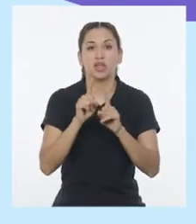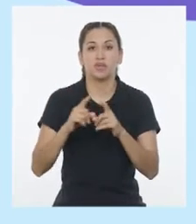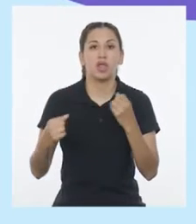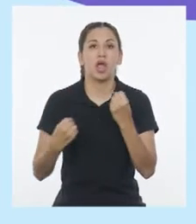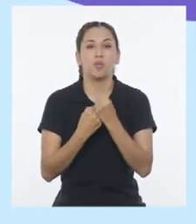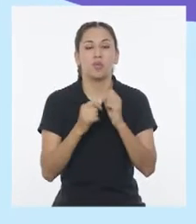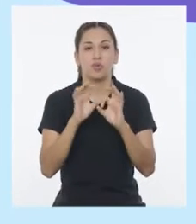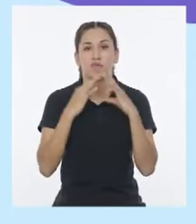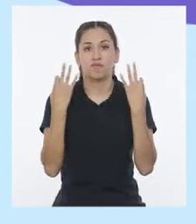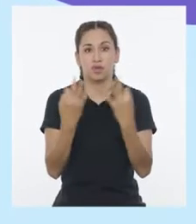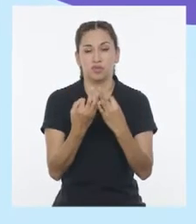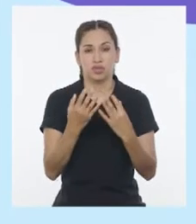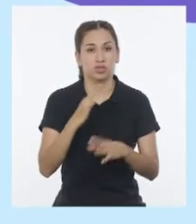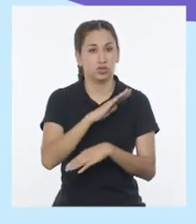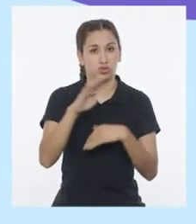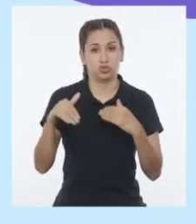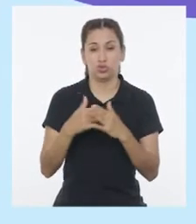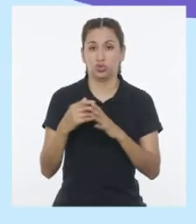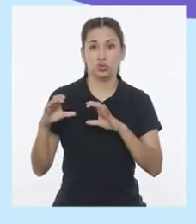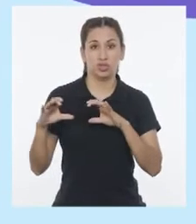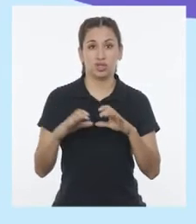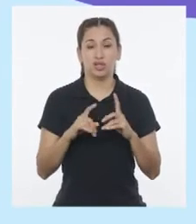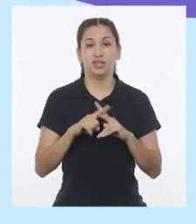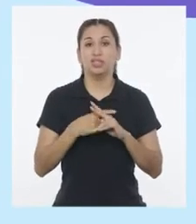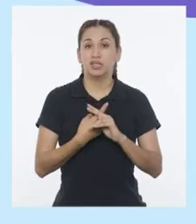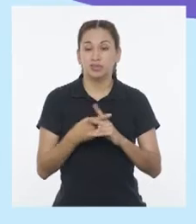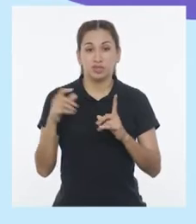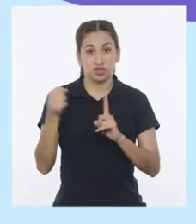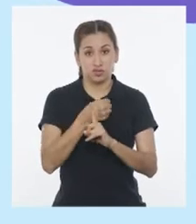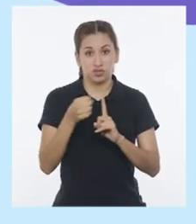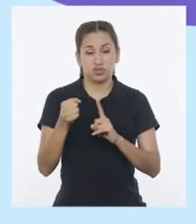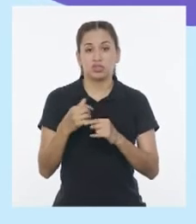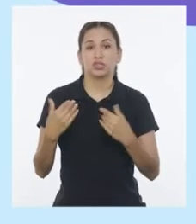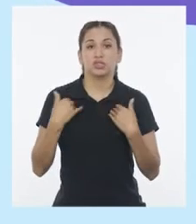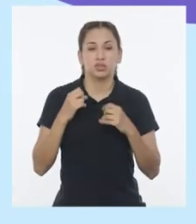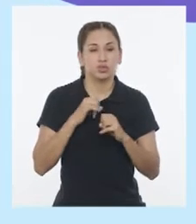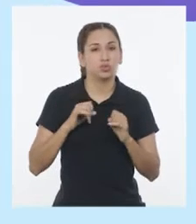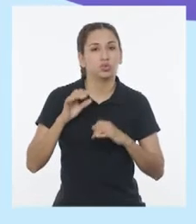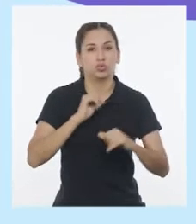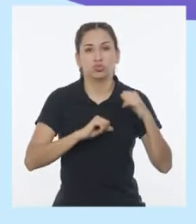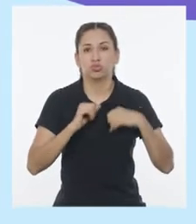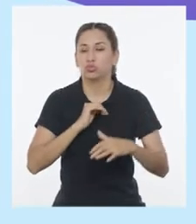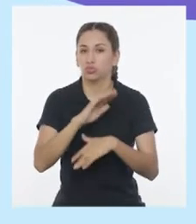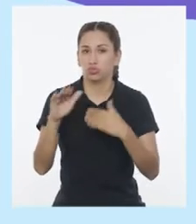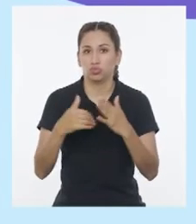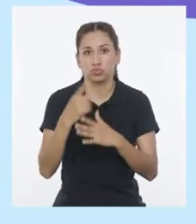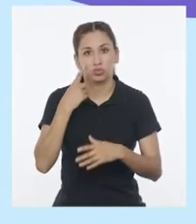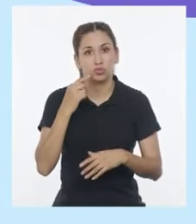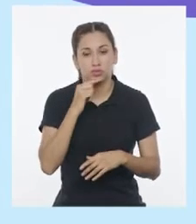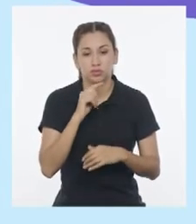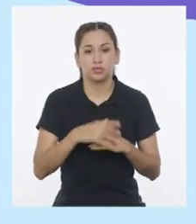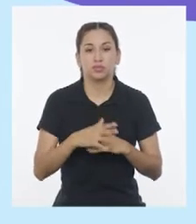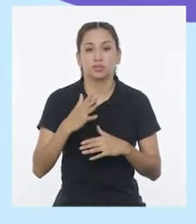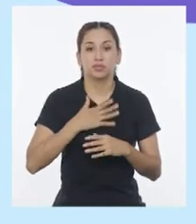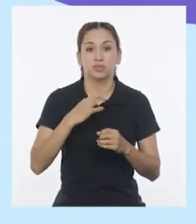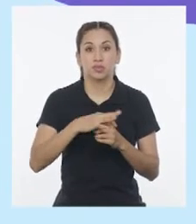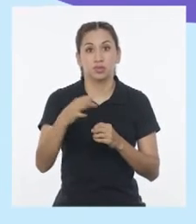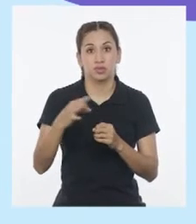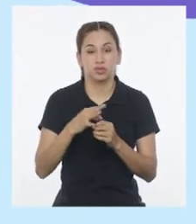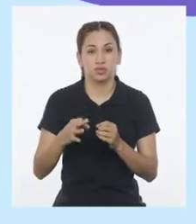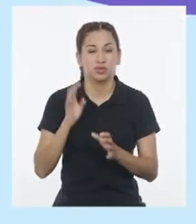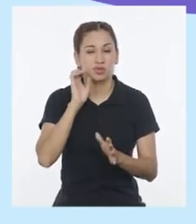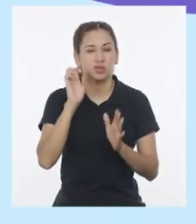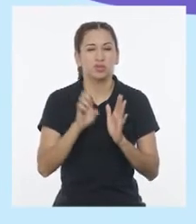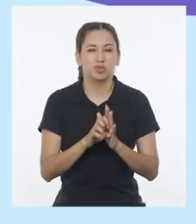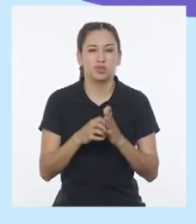las familias, por cuanto todo acto de violencia afecta a todas y todos. En mi